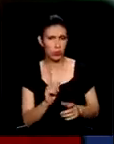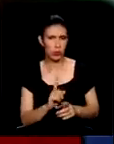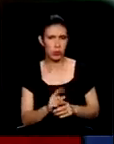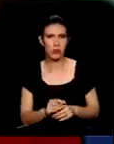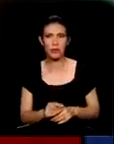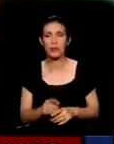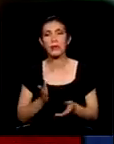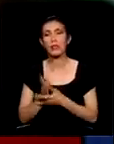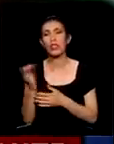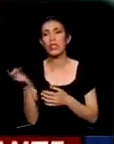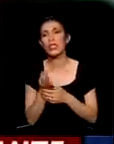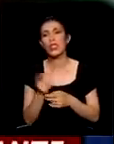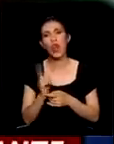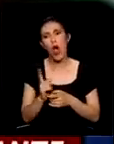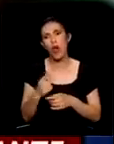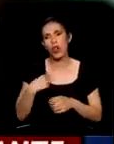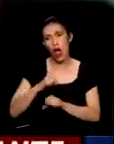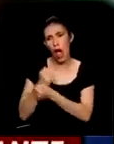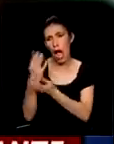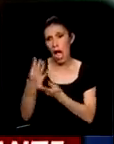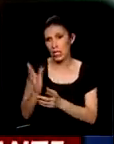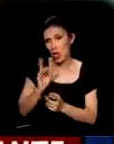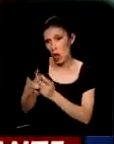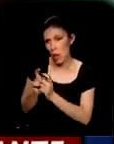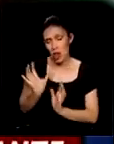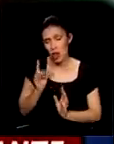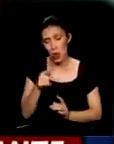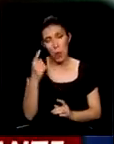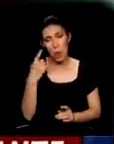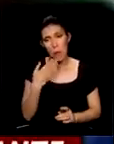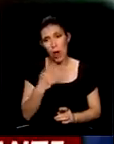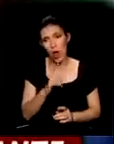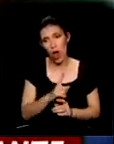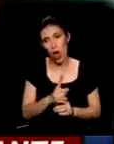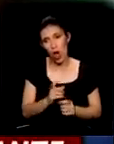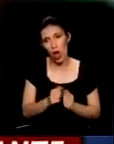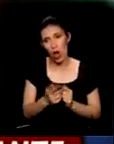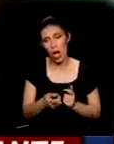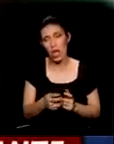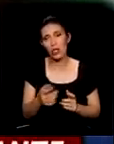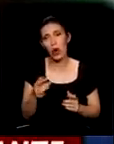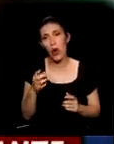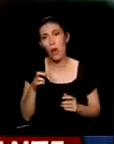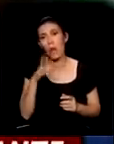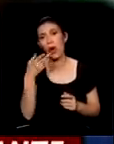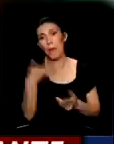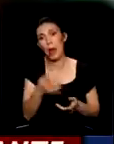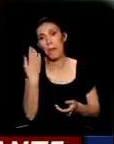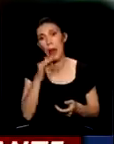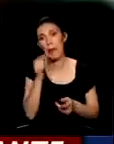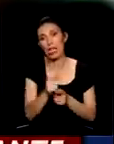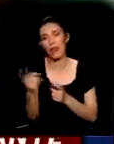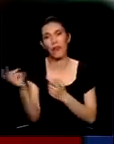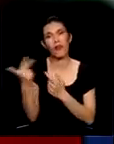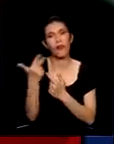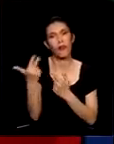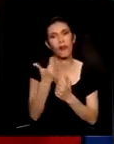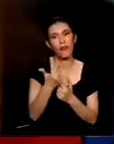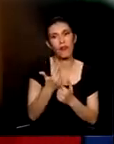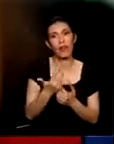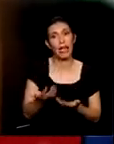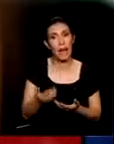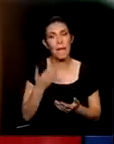Empezó a decir, no, que con los tipos de la cárcel no te conviene irte en esa, ¿cachai? Porque si no te va a ir mal, ¿cachai? Entonces, razón por la que dan